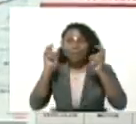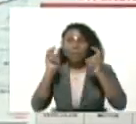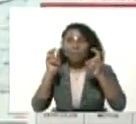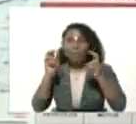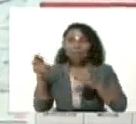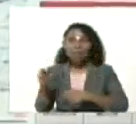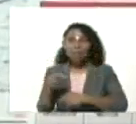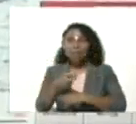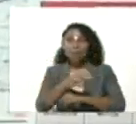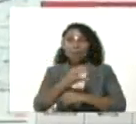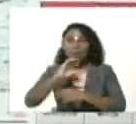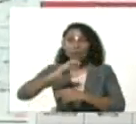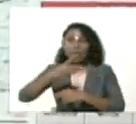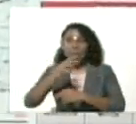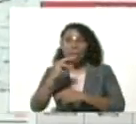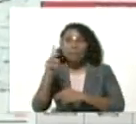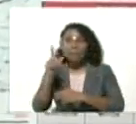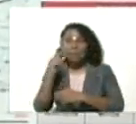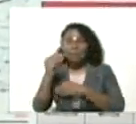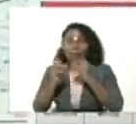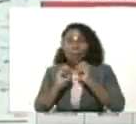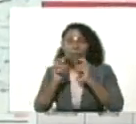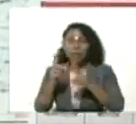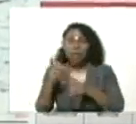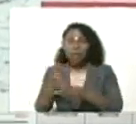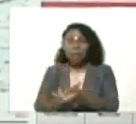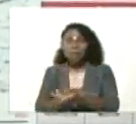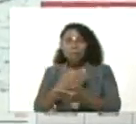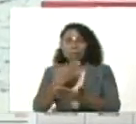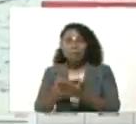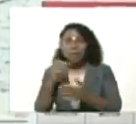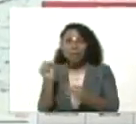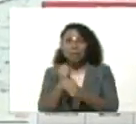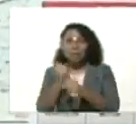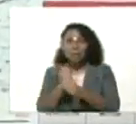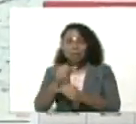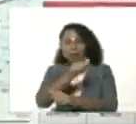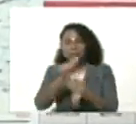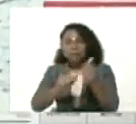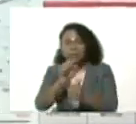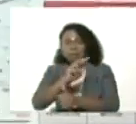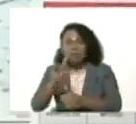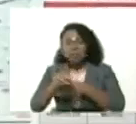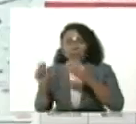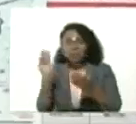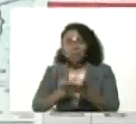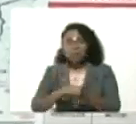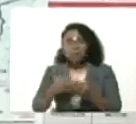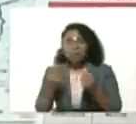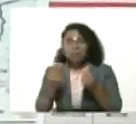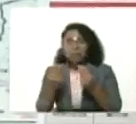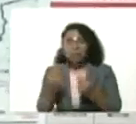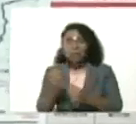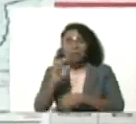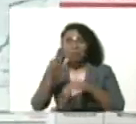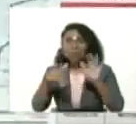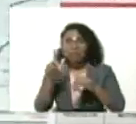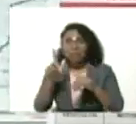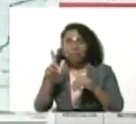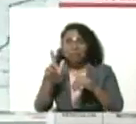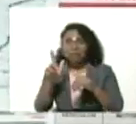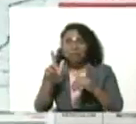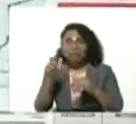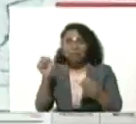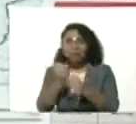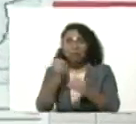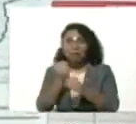Chama. En una oportunidad, hermano presidente, gracias a la labor de la vicepresidencia, se colocaron recursos para que más de 13 yumbos